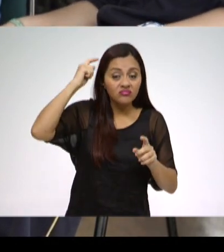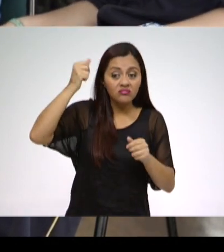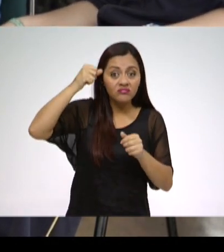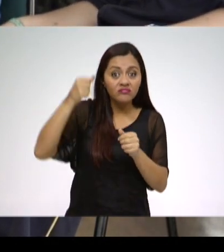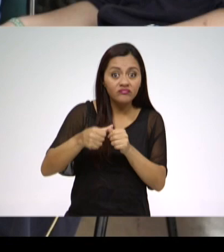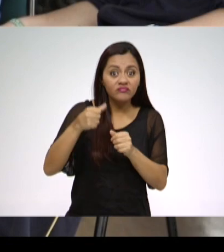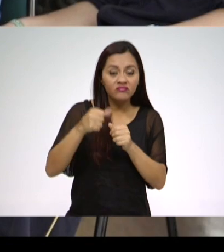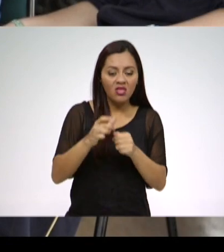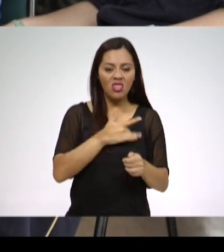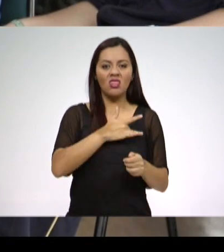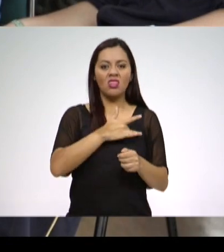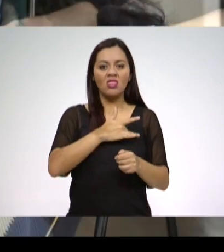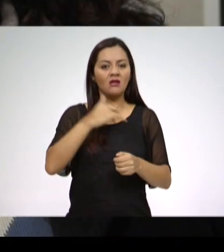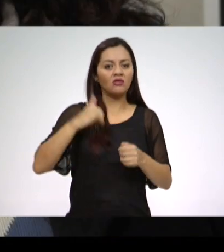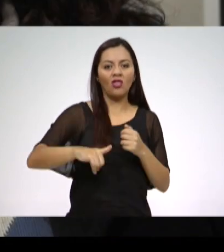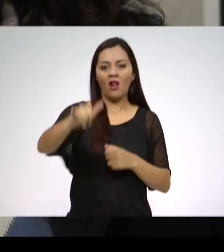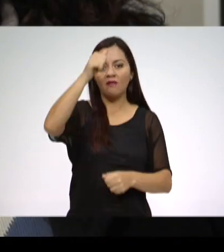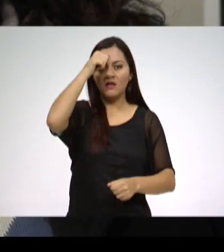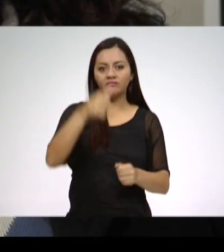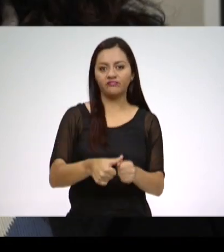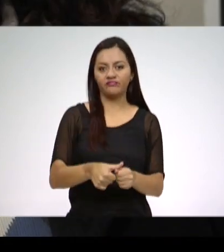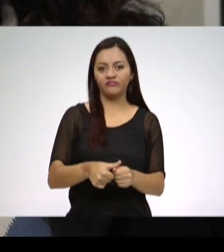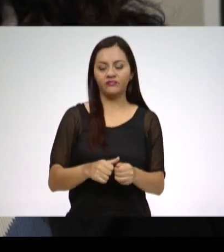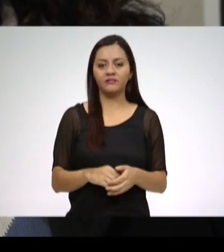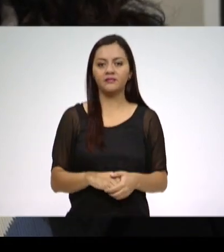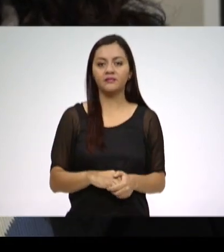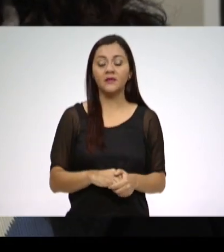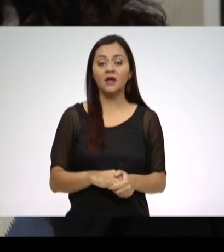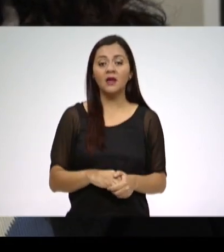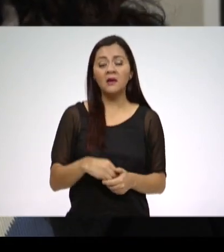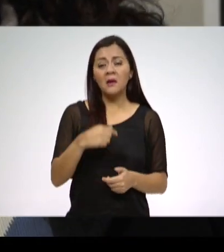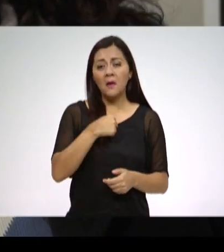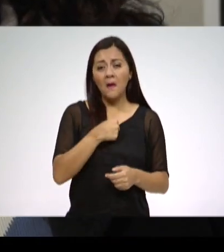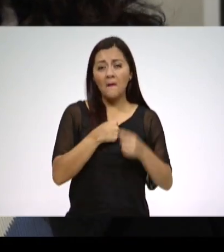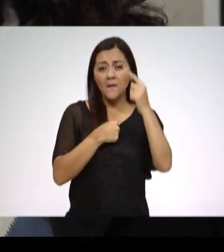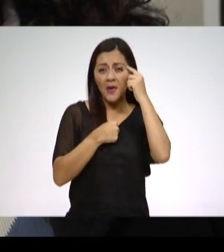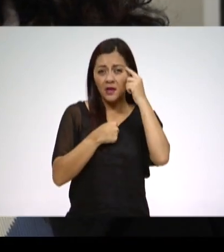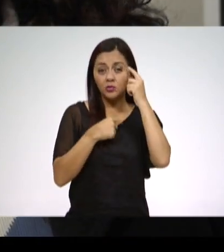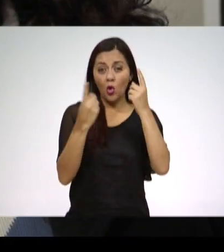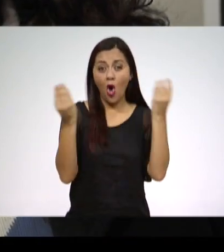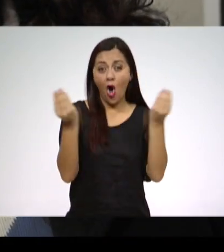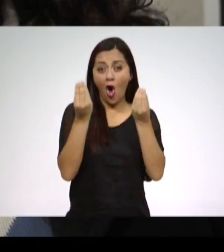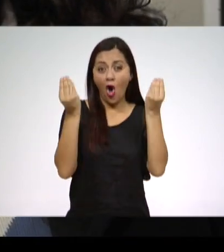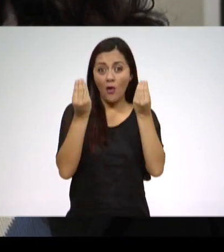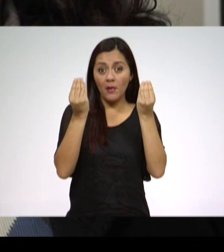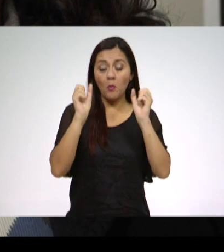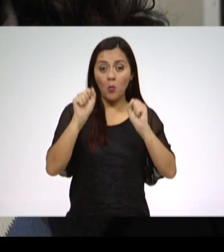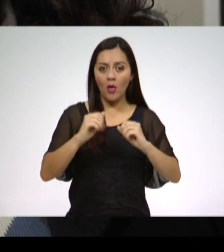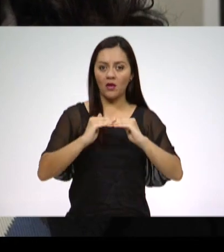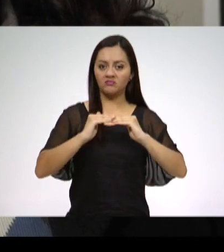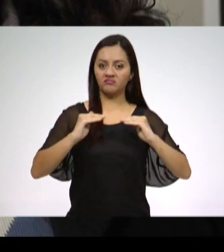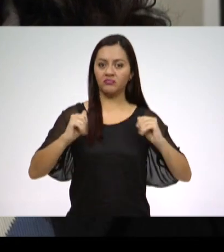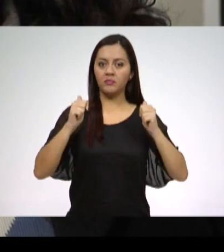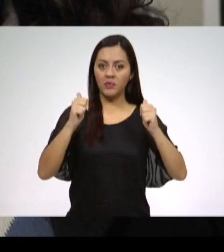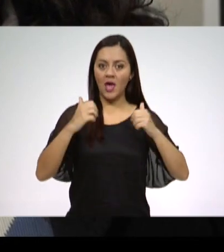sentimientos de una persona son para siempre. Yo creo que un adolescente equilibradamente y emocionalmente bien va a ser un adulto